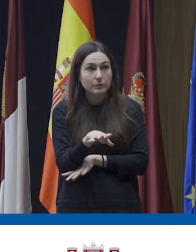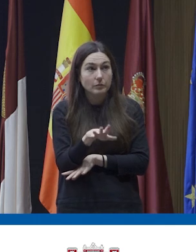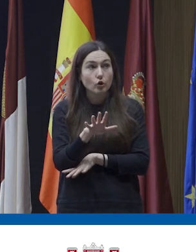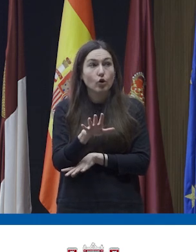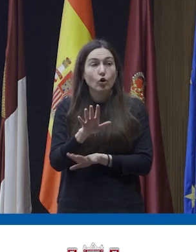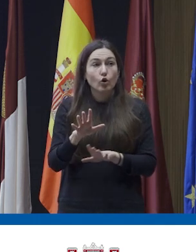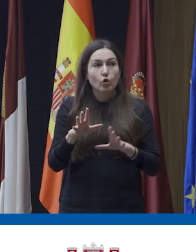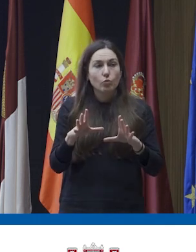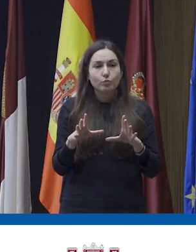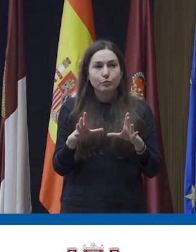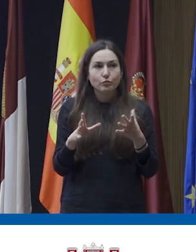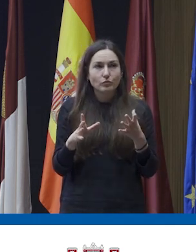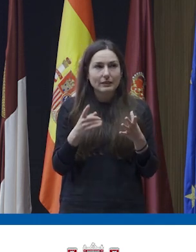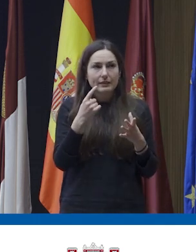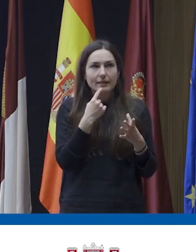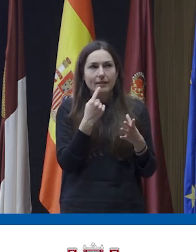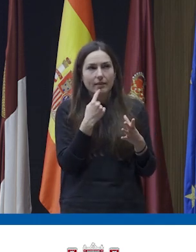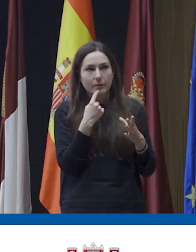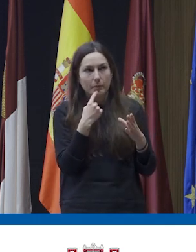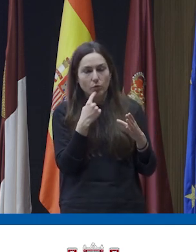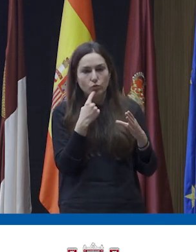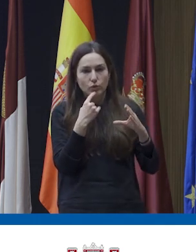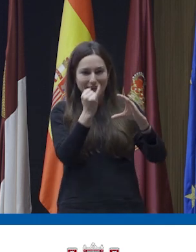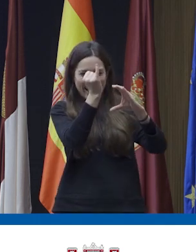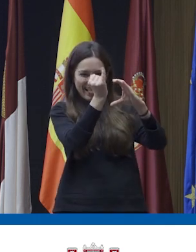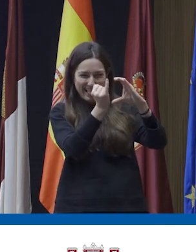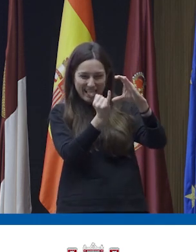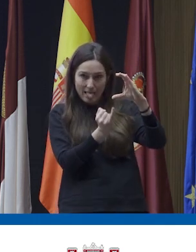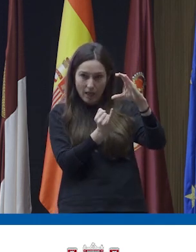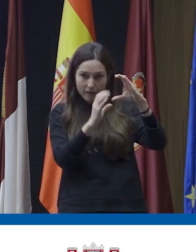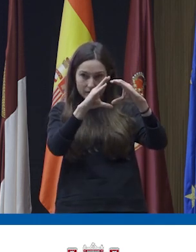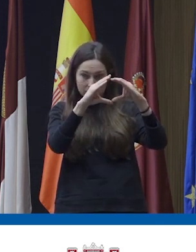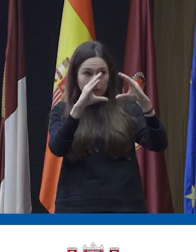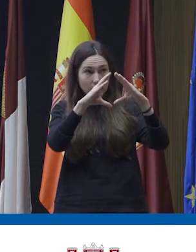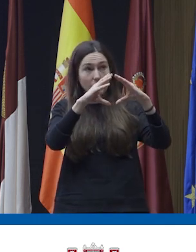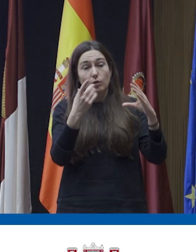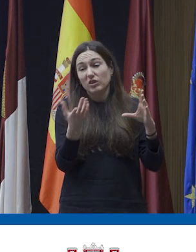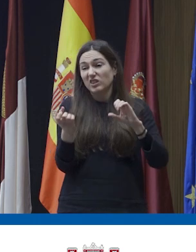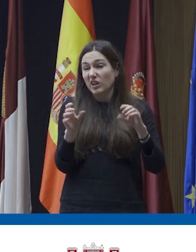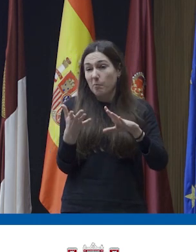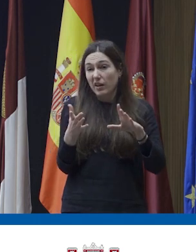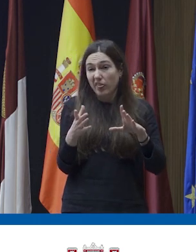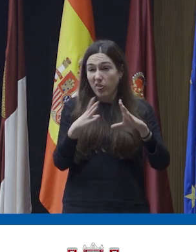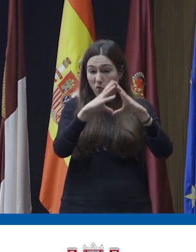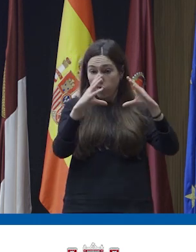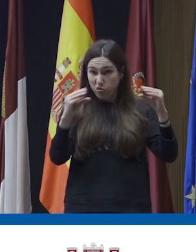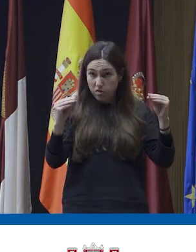Es decir, nosotros podemos ver dónde está el eje del astigmatismo, que ya he dicho que el ojo sería como un balón de rugby, y nosotros al